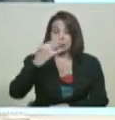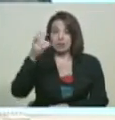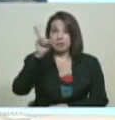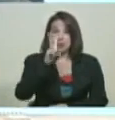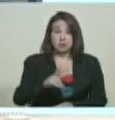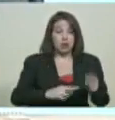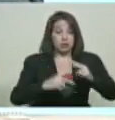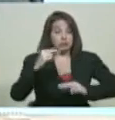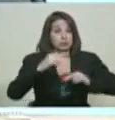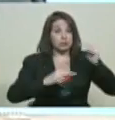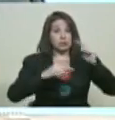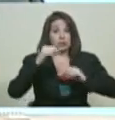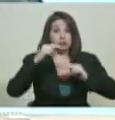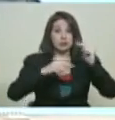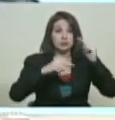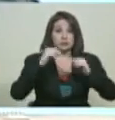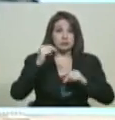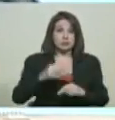construir